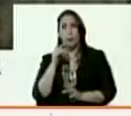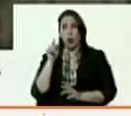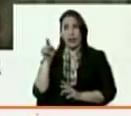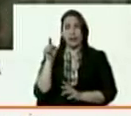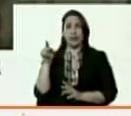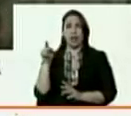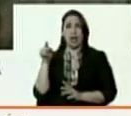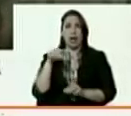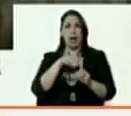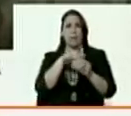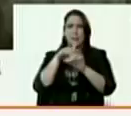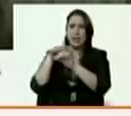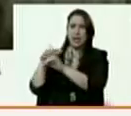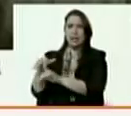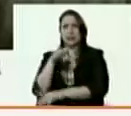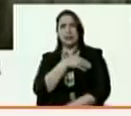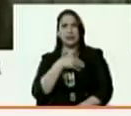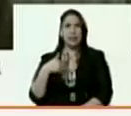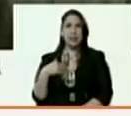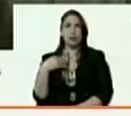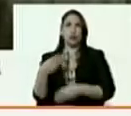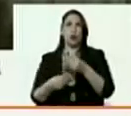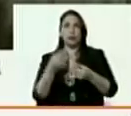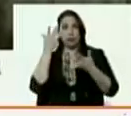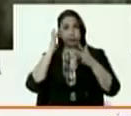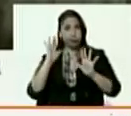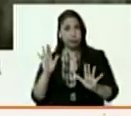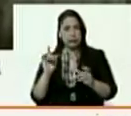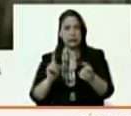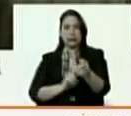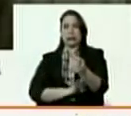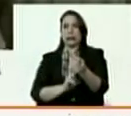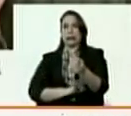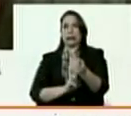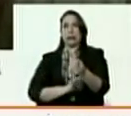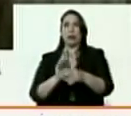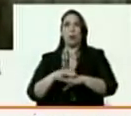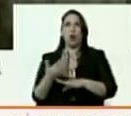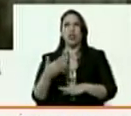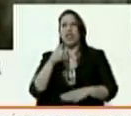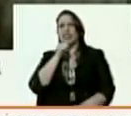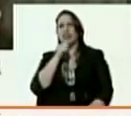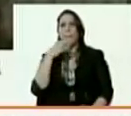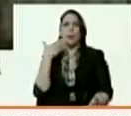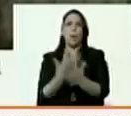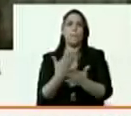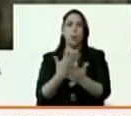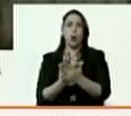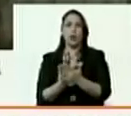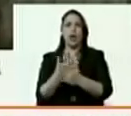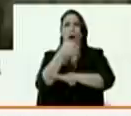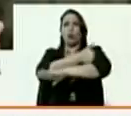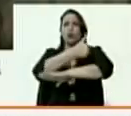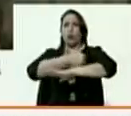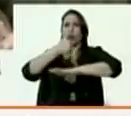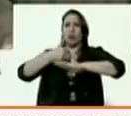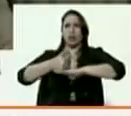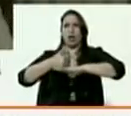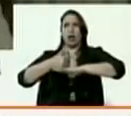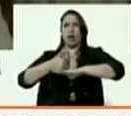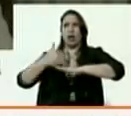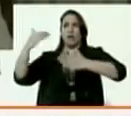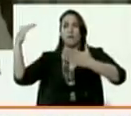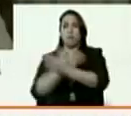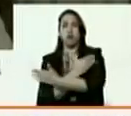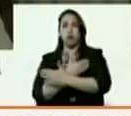ha pretendido de manera irrita, porque quien propone es una autoridad